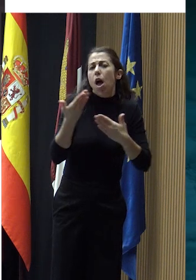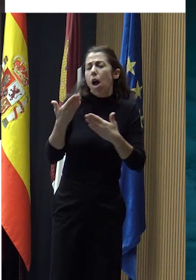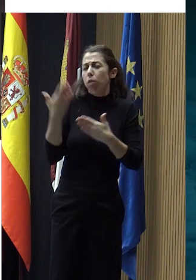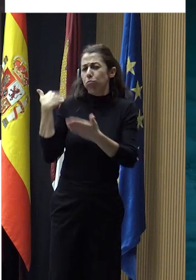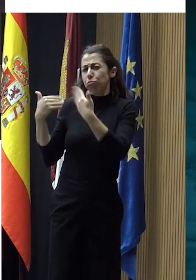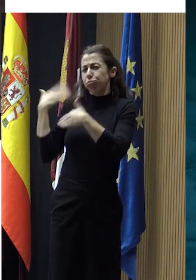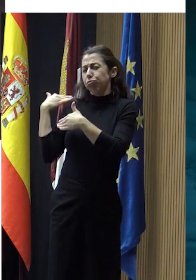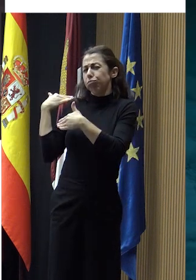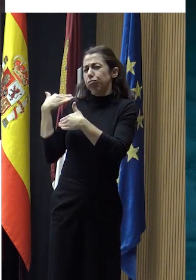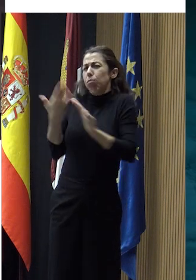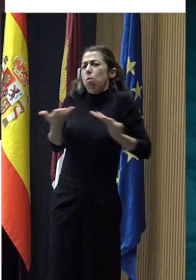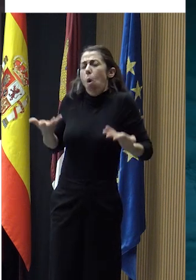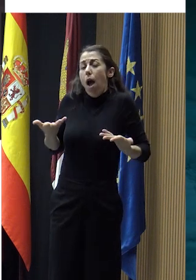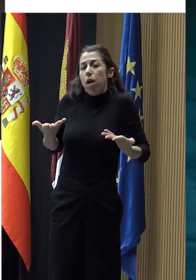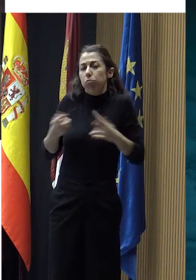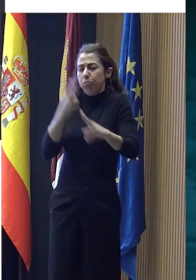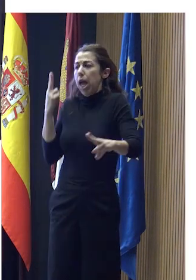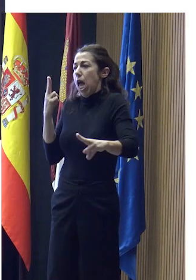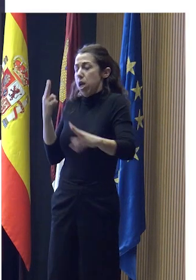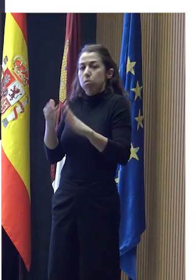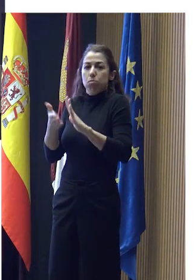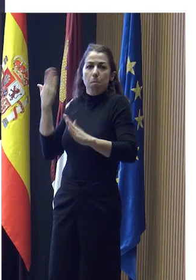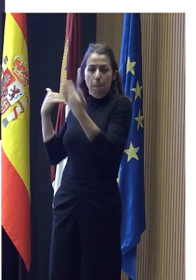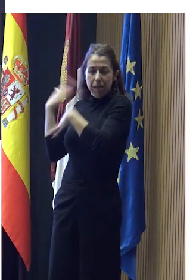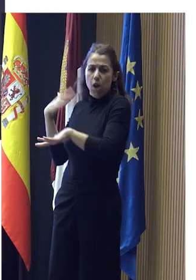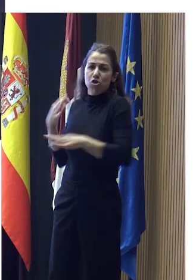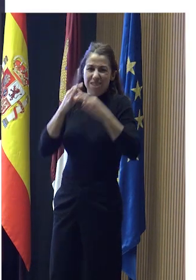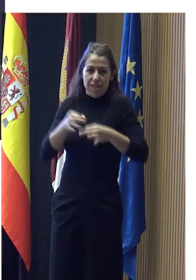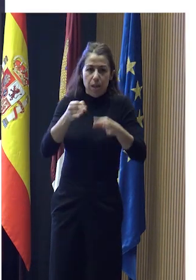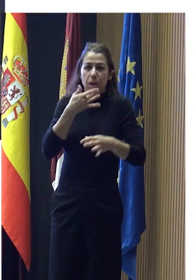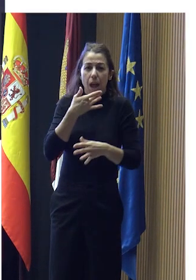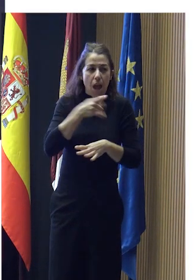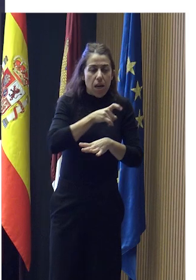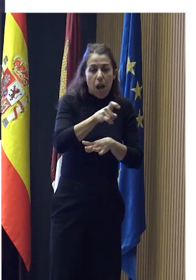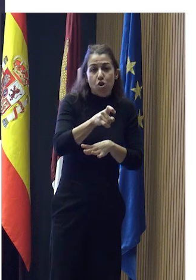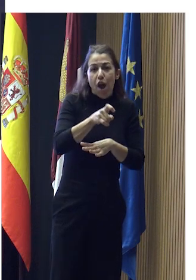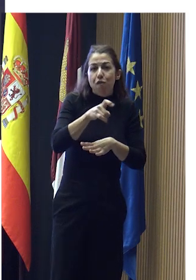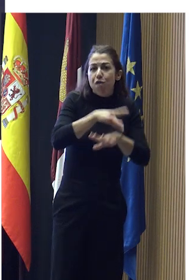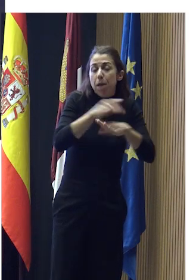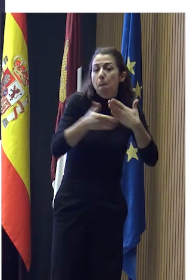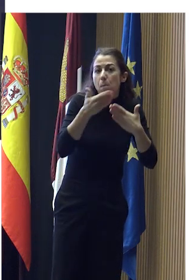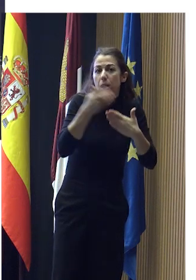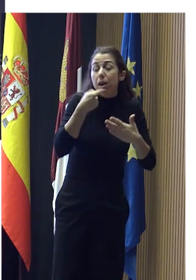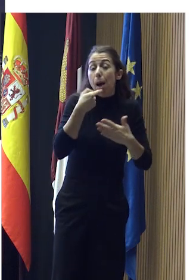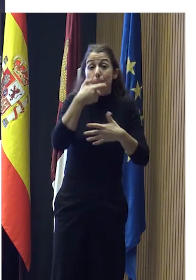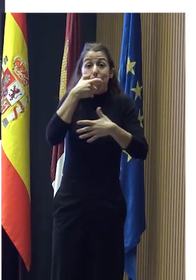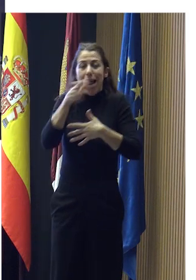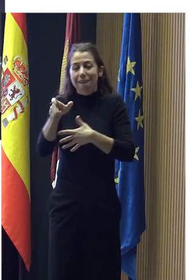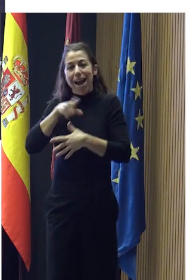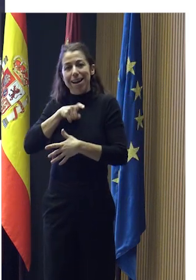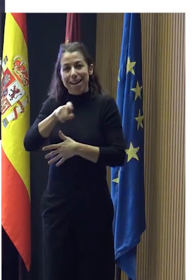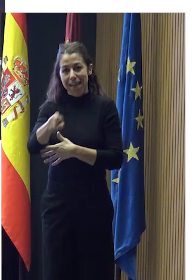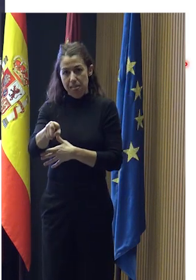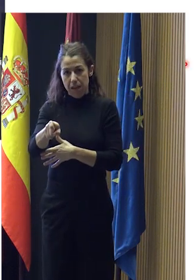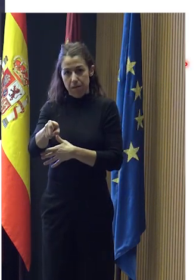siempre. Desde siempre, ¿no? Efectivamente, el cáncer no es una enfermedad moderna. De hecho, la palabra cáncer, a ver